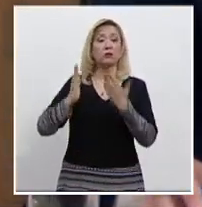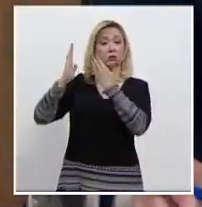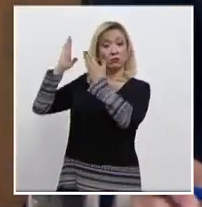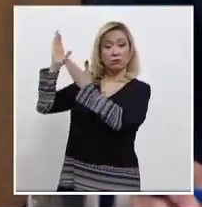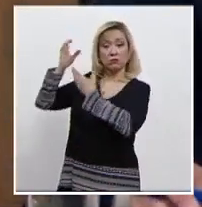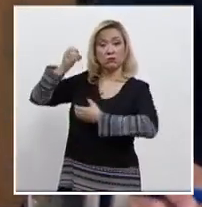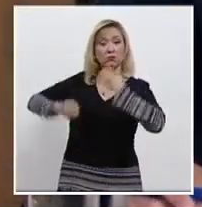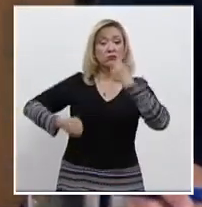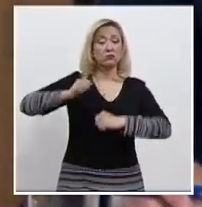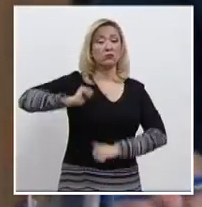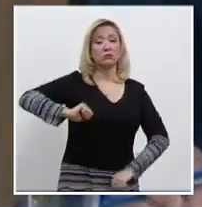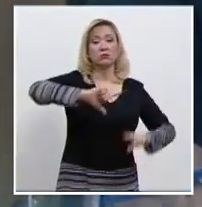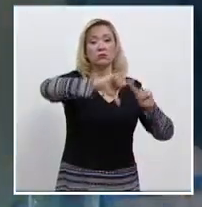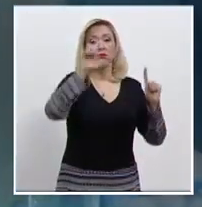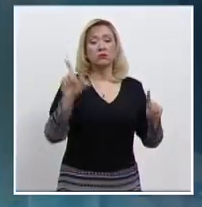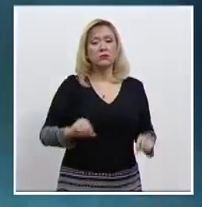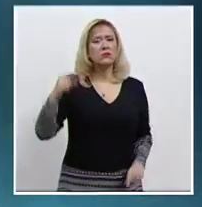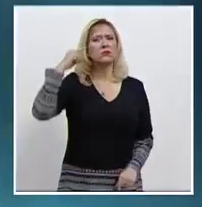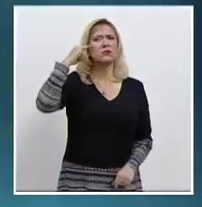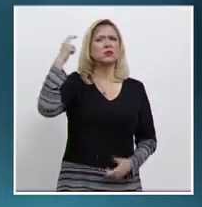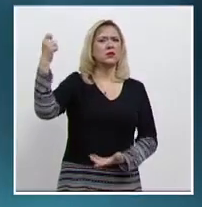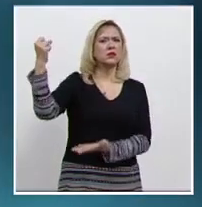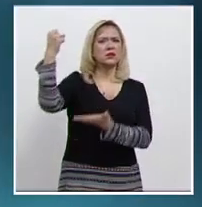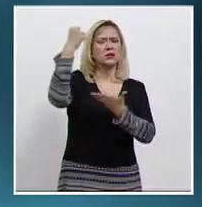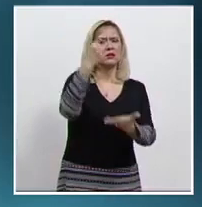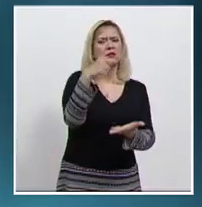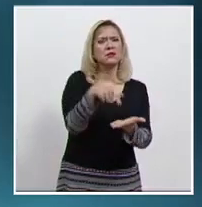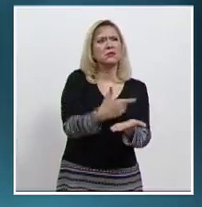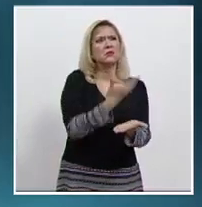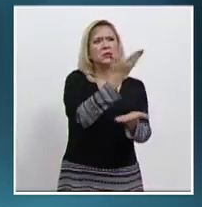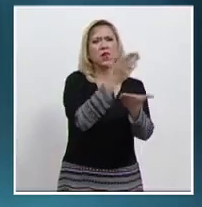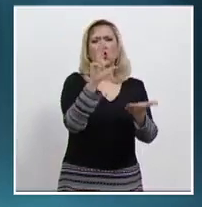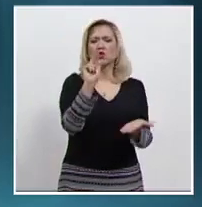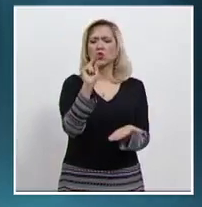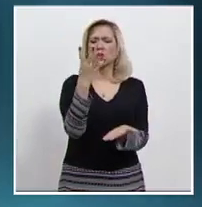Judicial de la Federación recordó que el presupuesto solicitado de